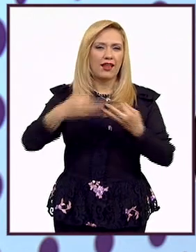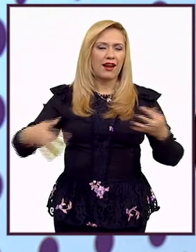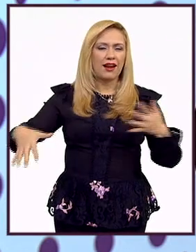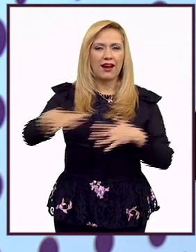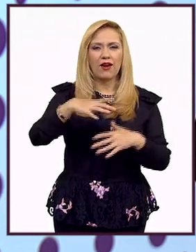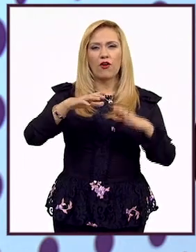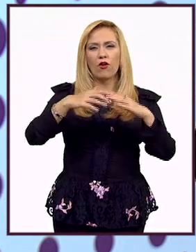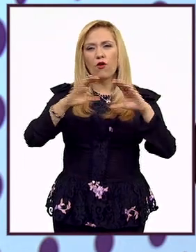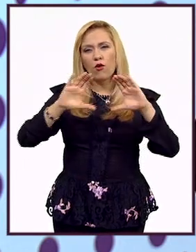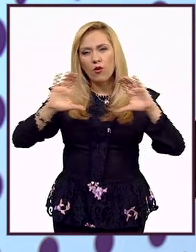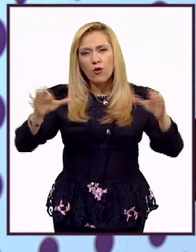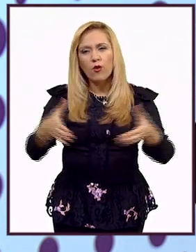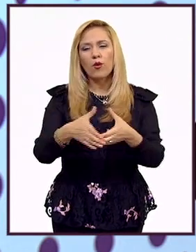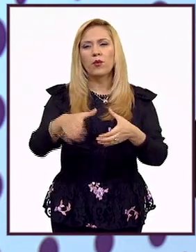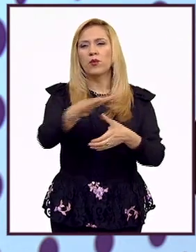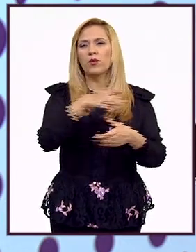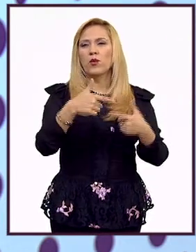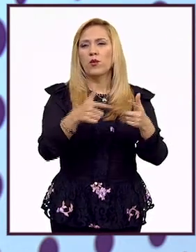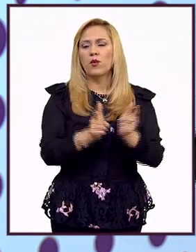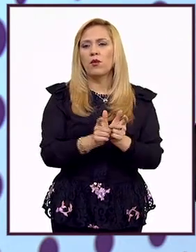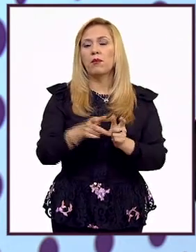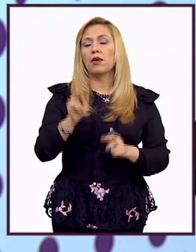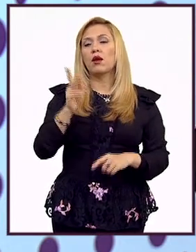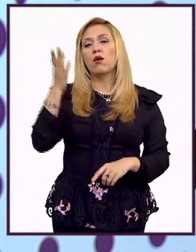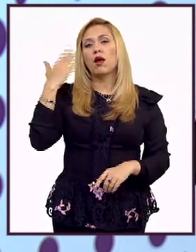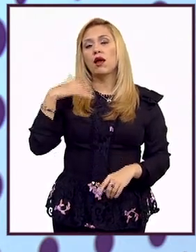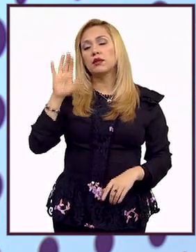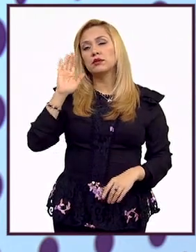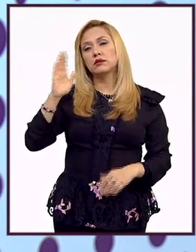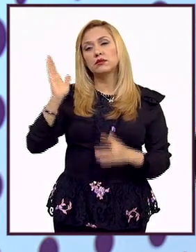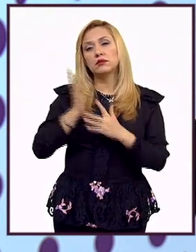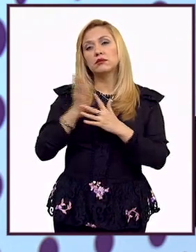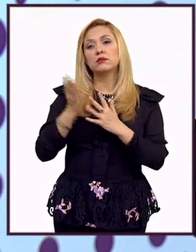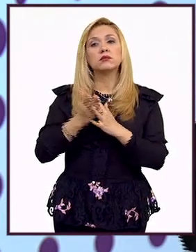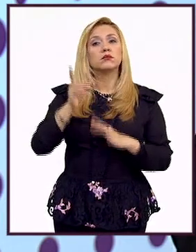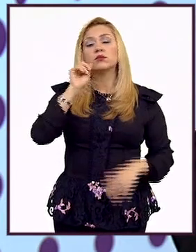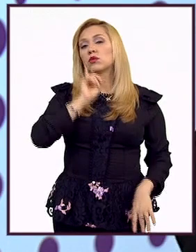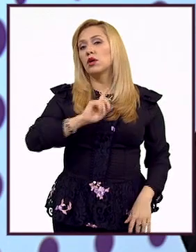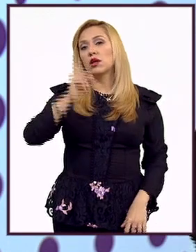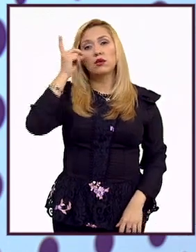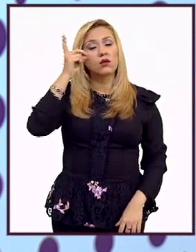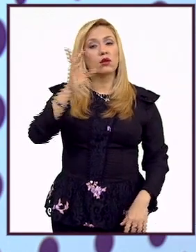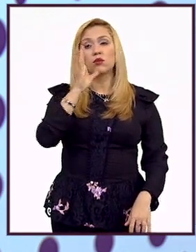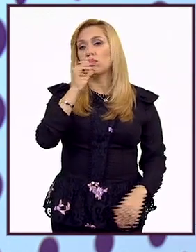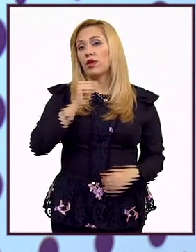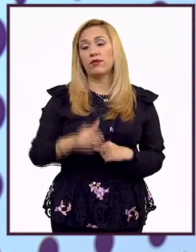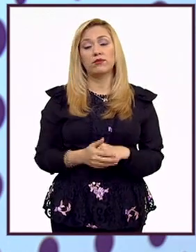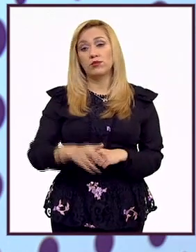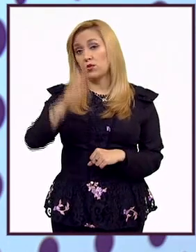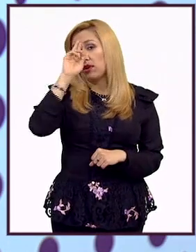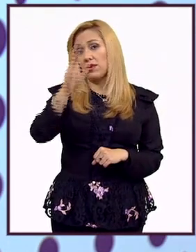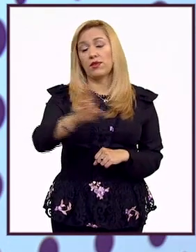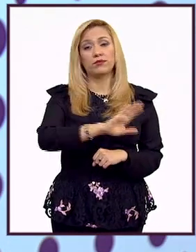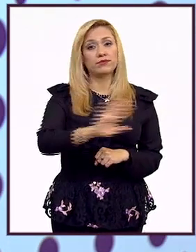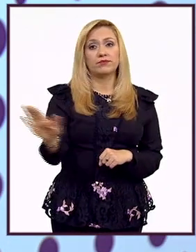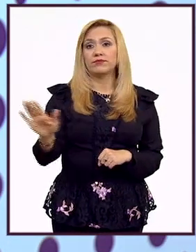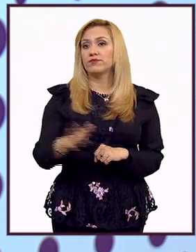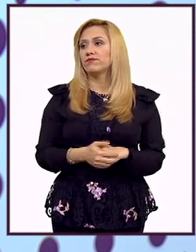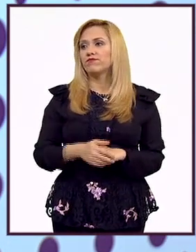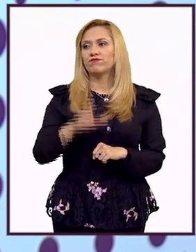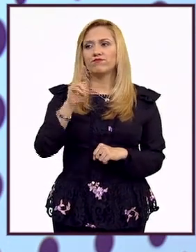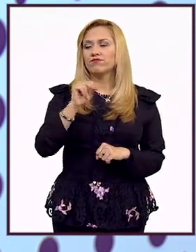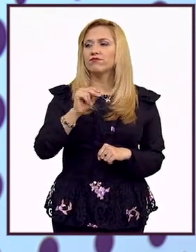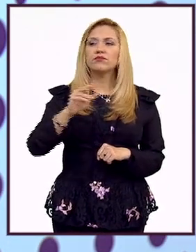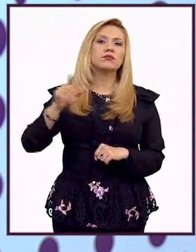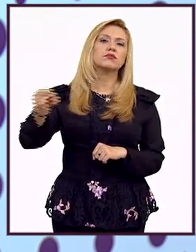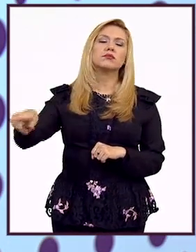las tierras las tuvieran en titularidad de las mujeres. Cuando se da ese reparto, las mujeres no podían ser titulares de tierra, ¿no? Estaba prohibido, o sea, no existía. Era cabeza